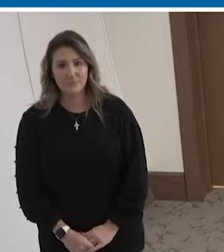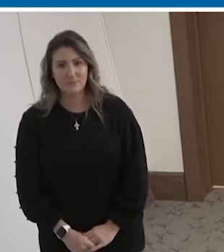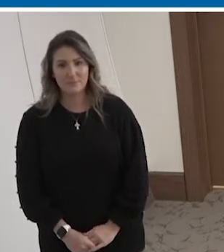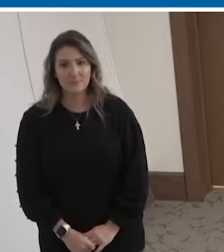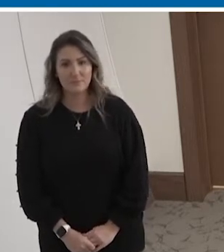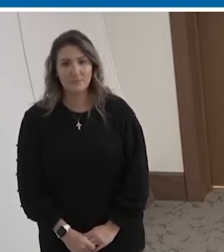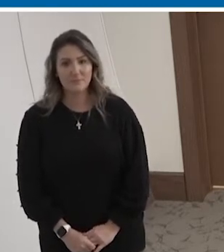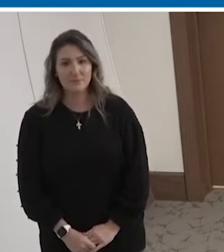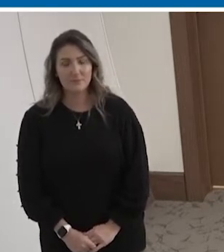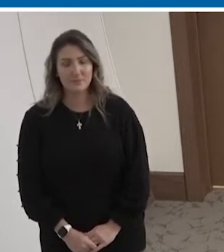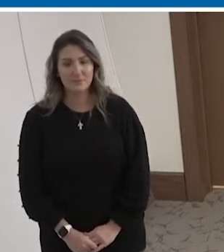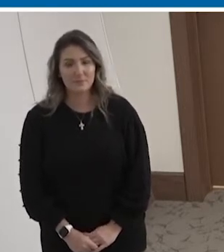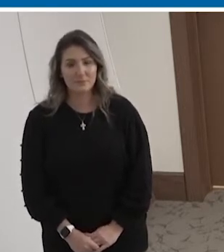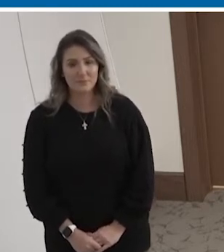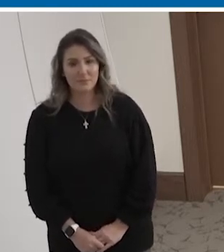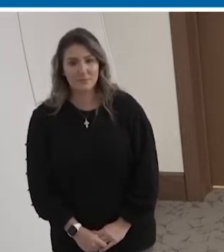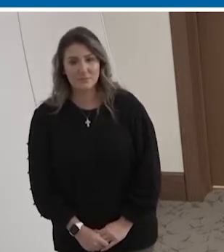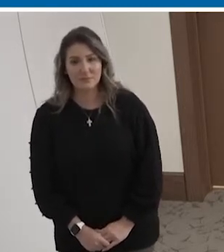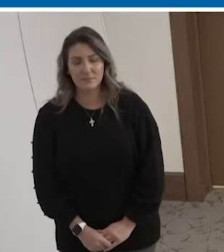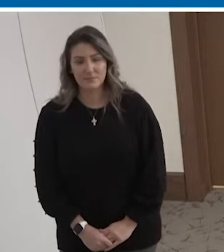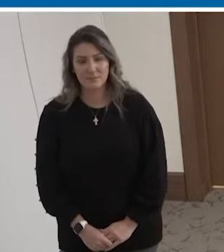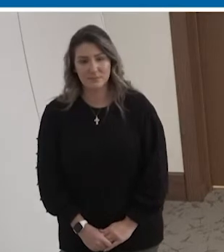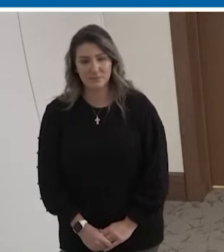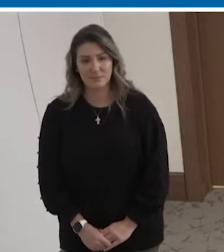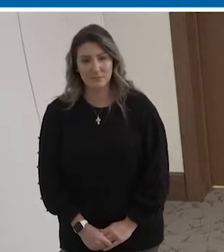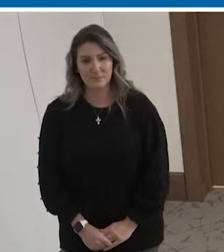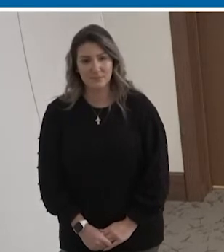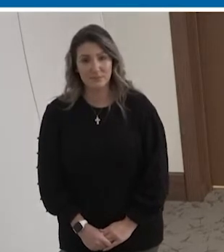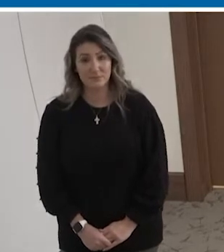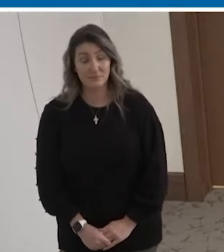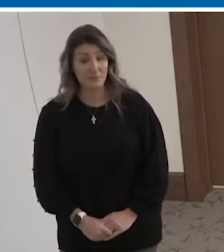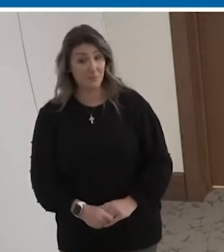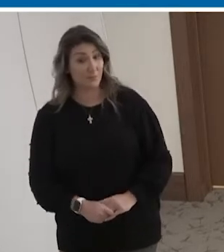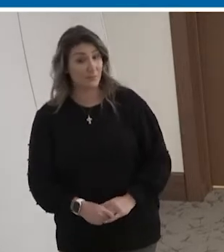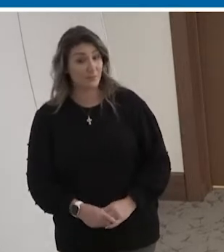síntomas del COVID. Y, go ahead.